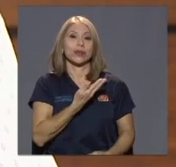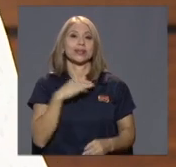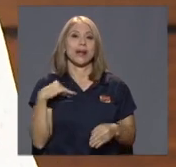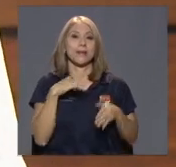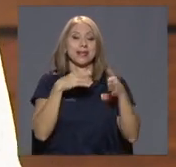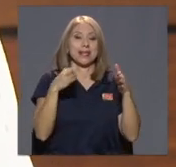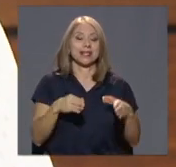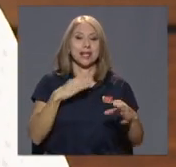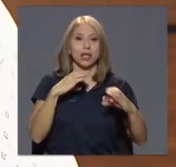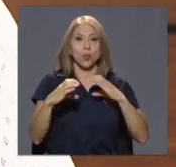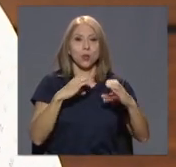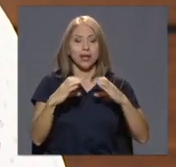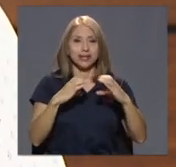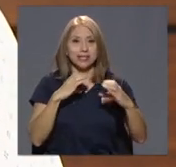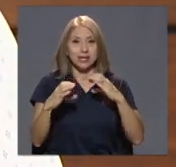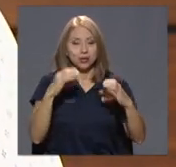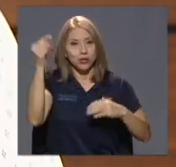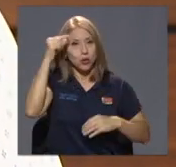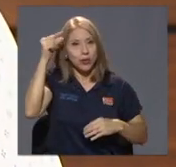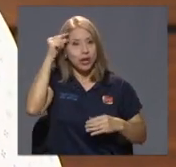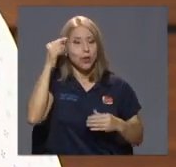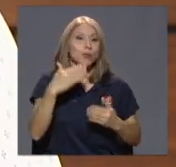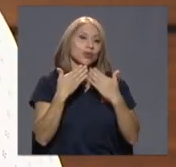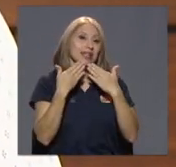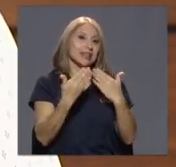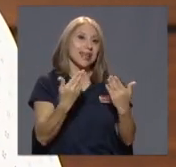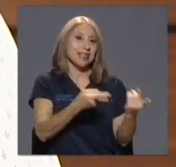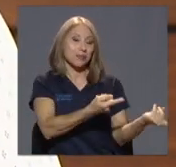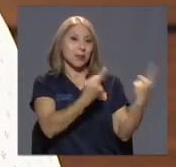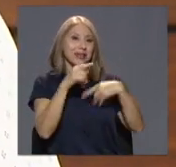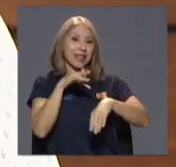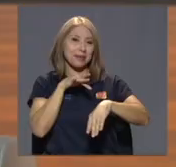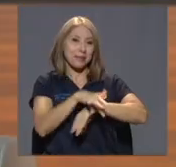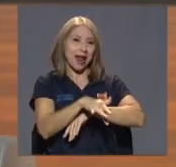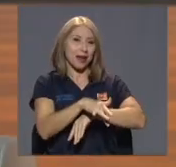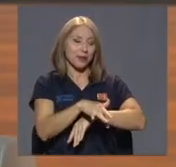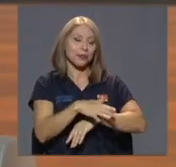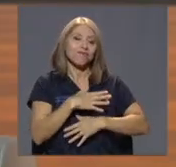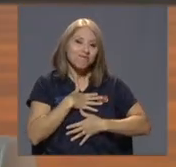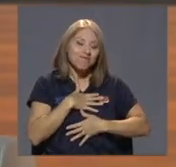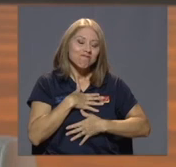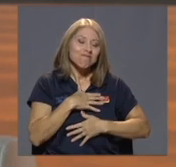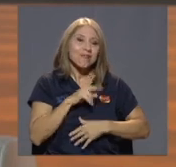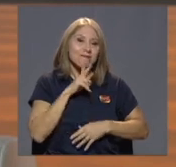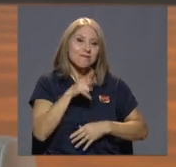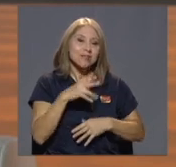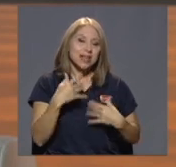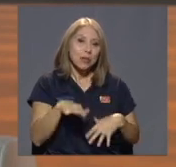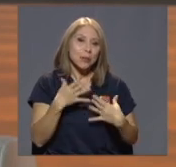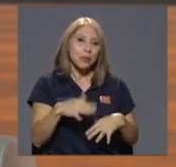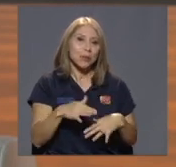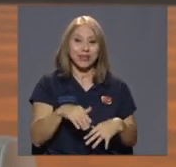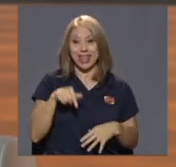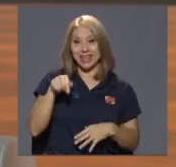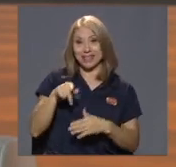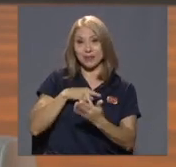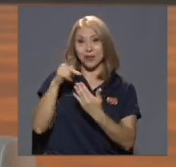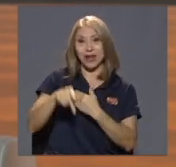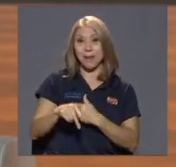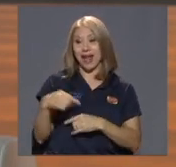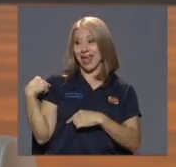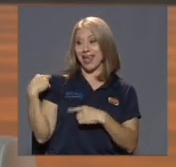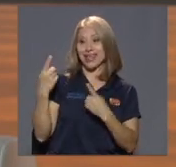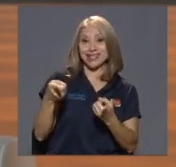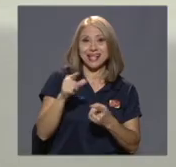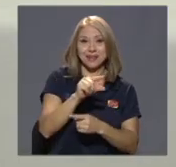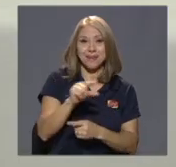ministra de Comunicación del Gobierno. Muchas gracias por llegar tan temprano. Eso se aprecia muchísimo y uno lo valora desde esta semana del 15. ¿Qué tal? ¿Cómo está? Muy